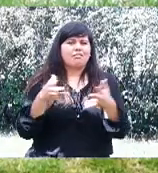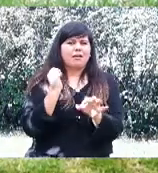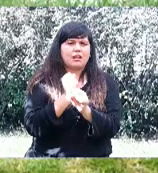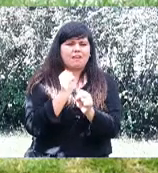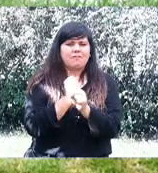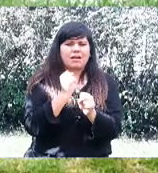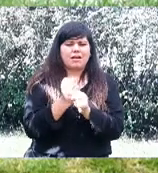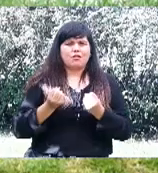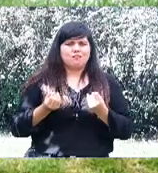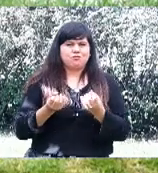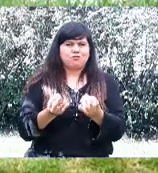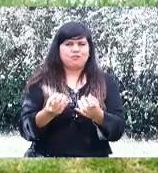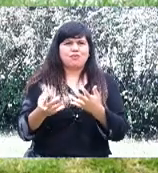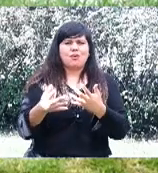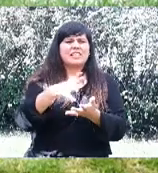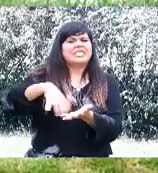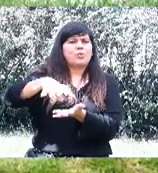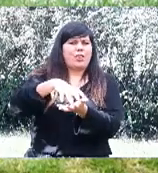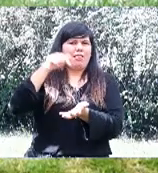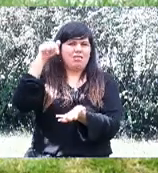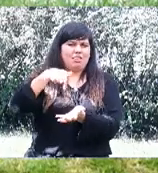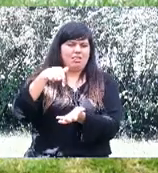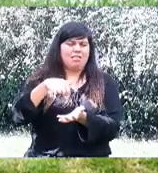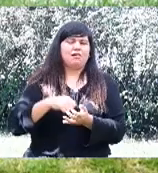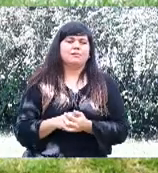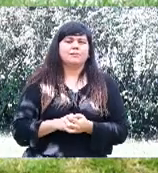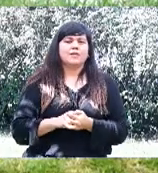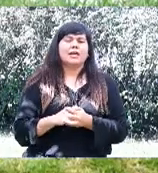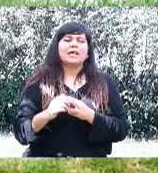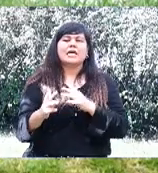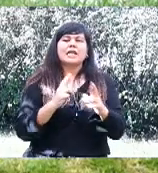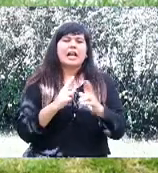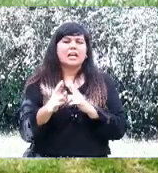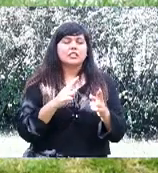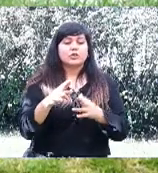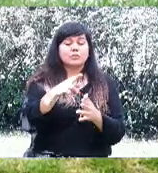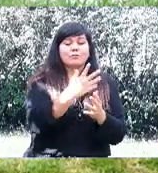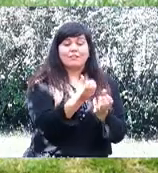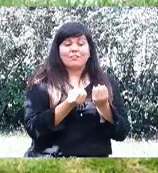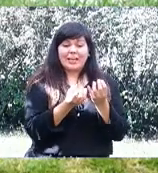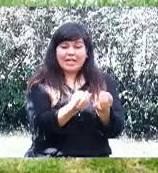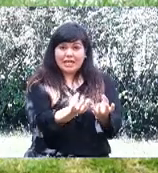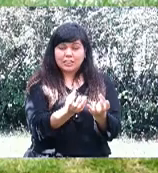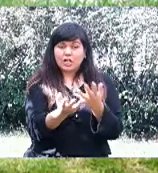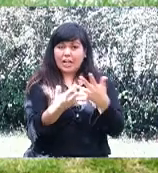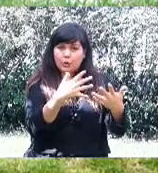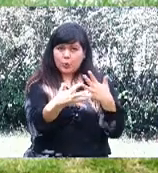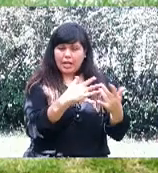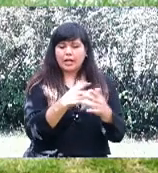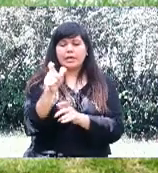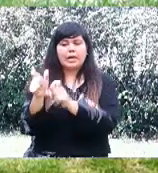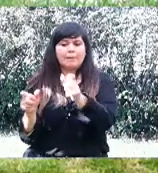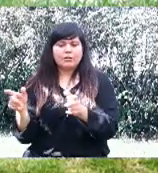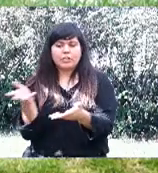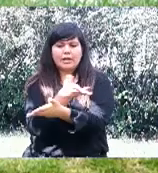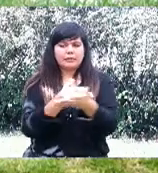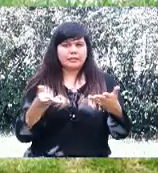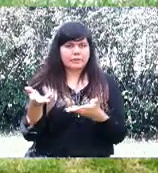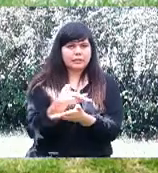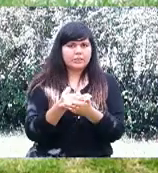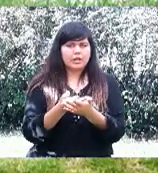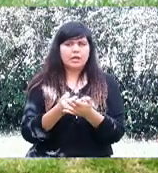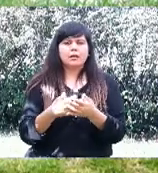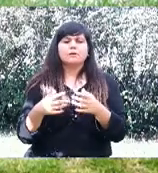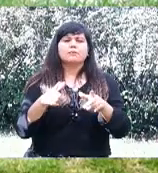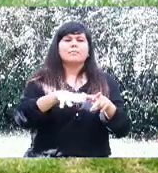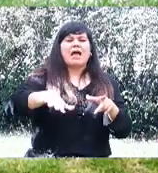con vegetación vanana vegetación en las ciudades e y la relación de la vegetación o la naturaleza con las personas y el bienestar ya todo lo que tiene que ver